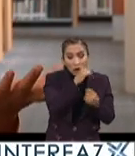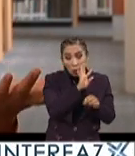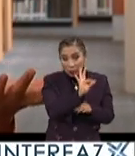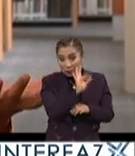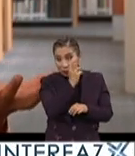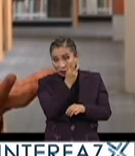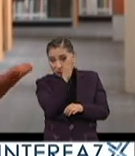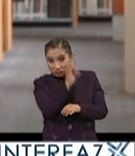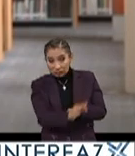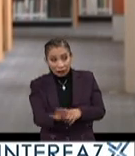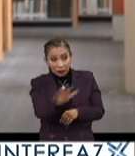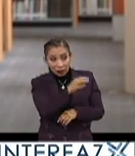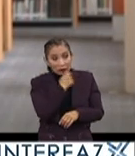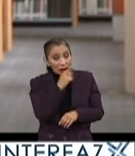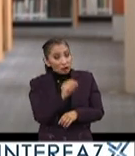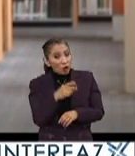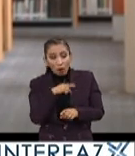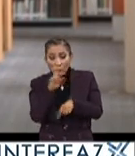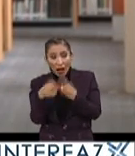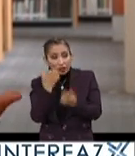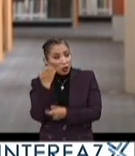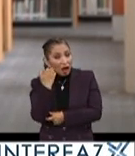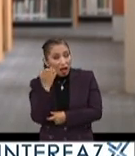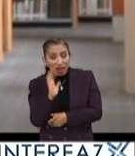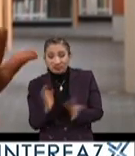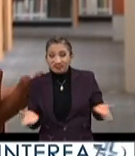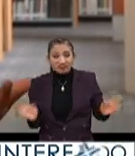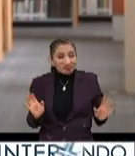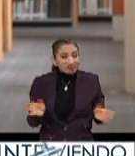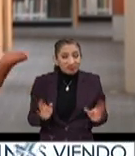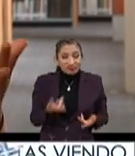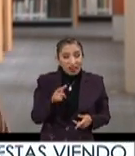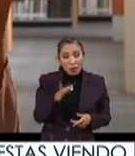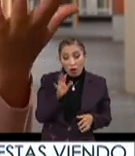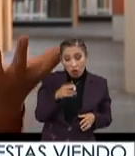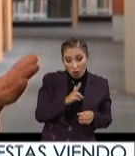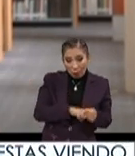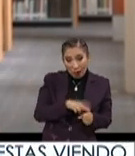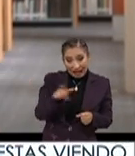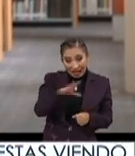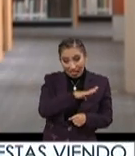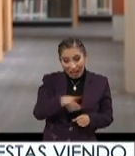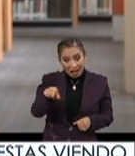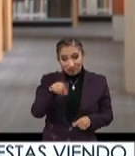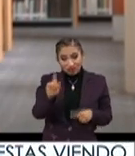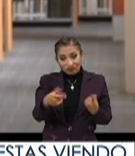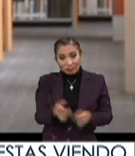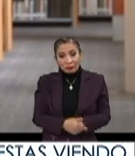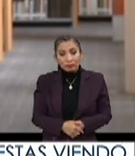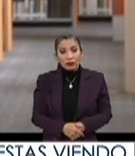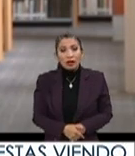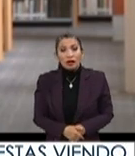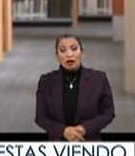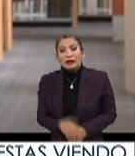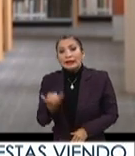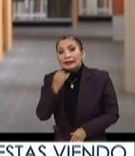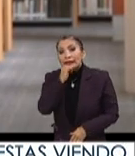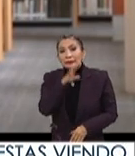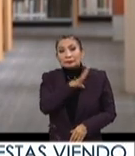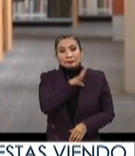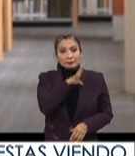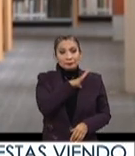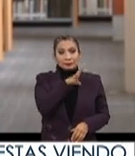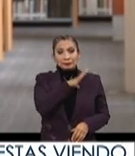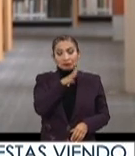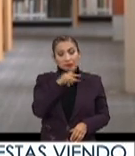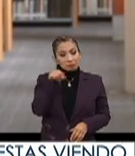del 43% no va a esas escuelas, va a escuelas regulares, generales, ¿no? Y también que hay